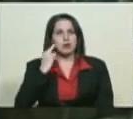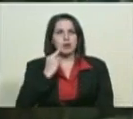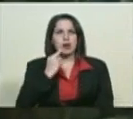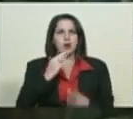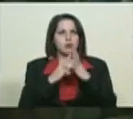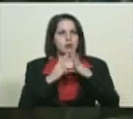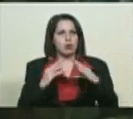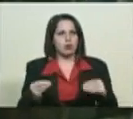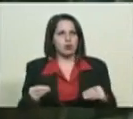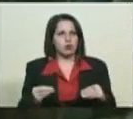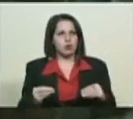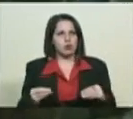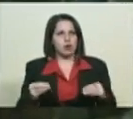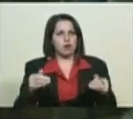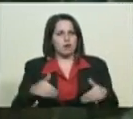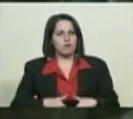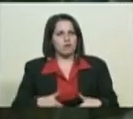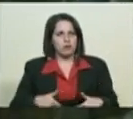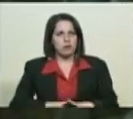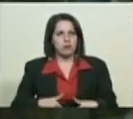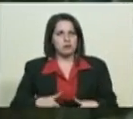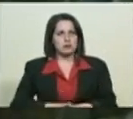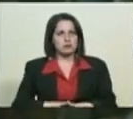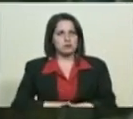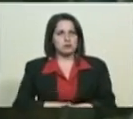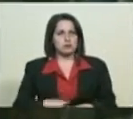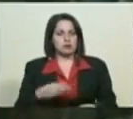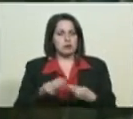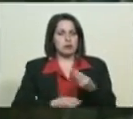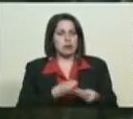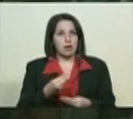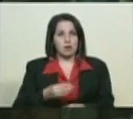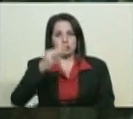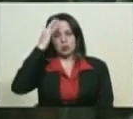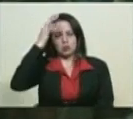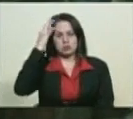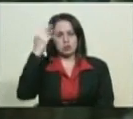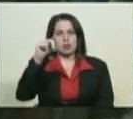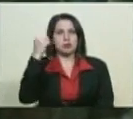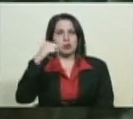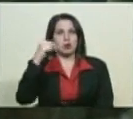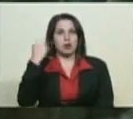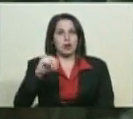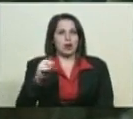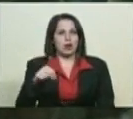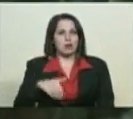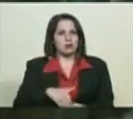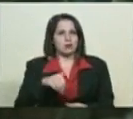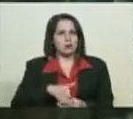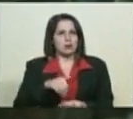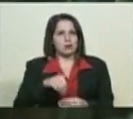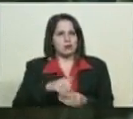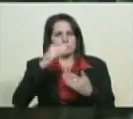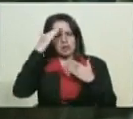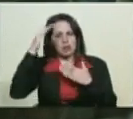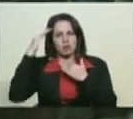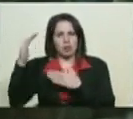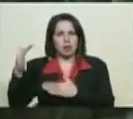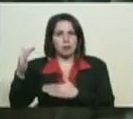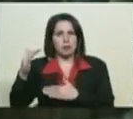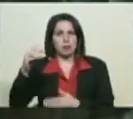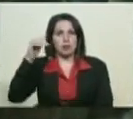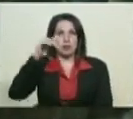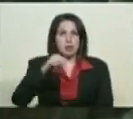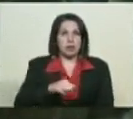todo el esfuerzo que ha hecho el Consejo Nacional Electoral. Saludamos desde aquí a